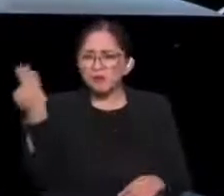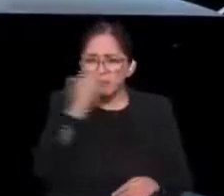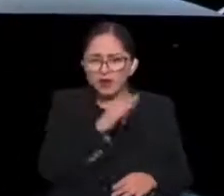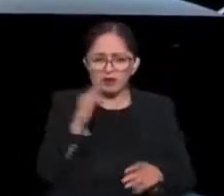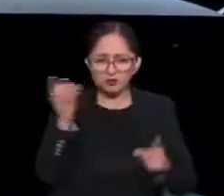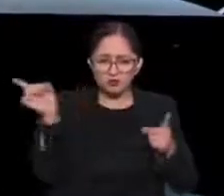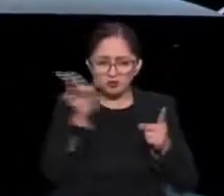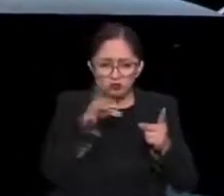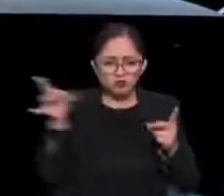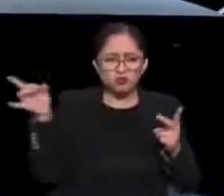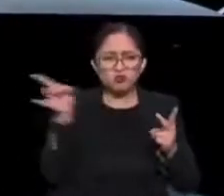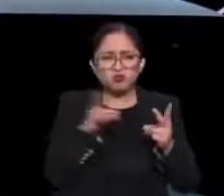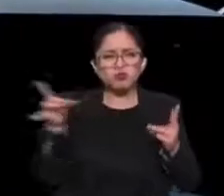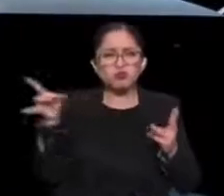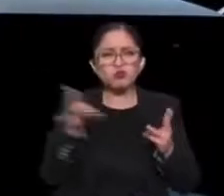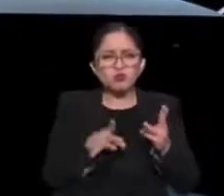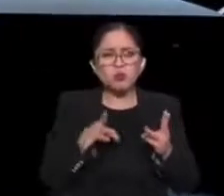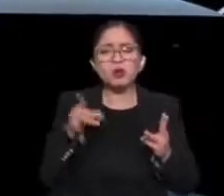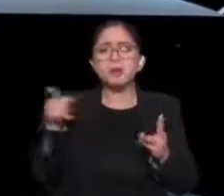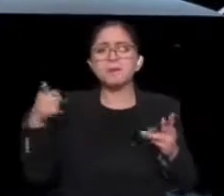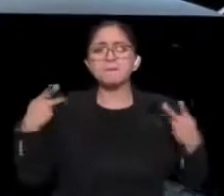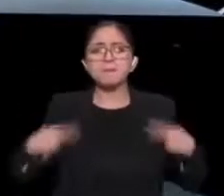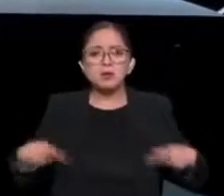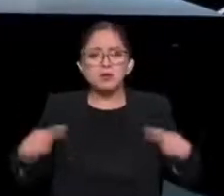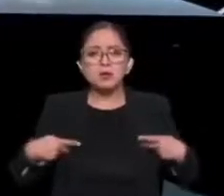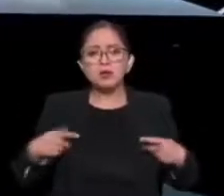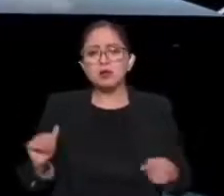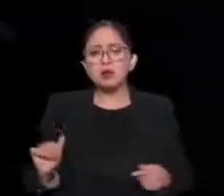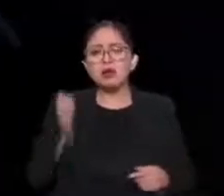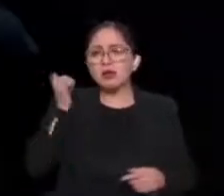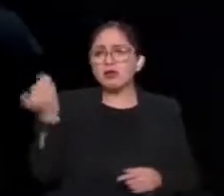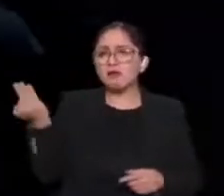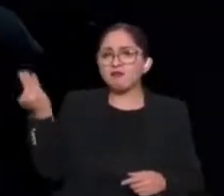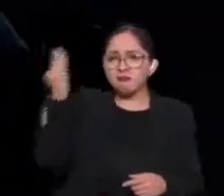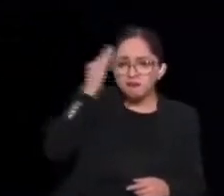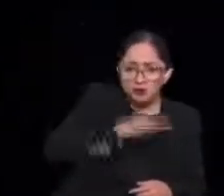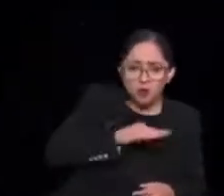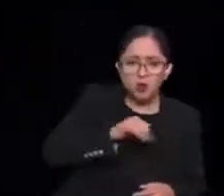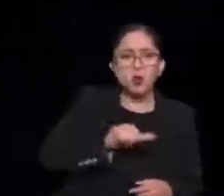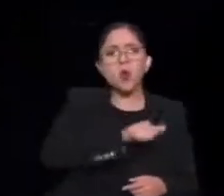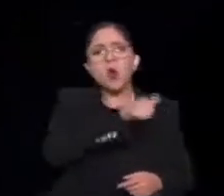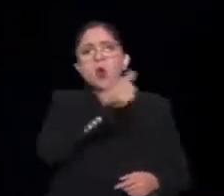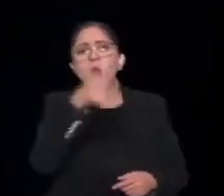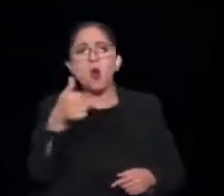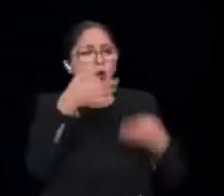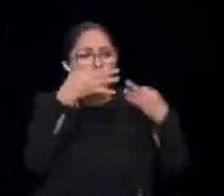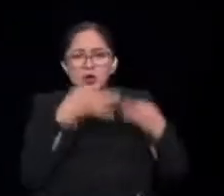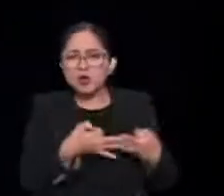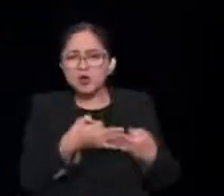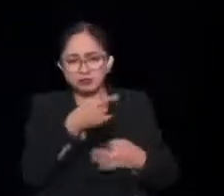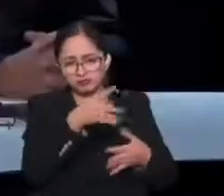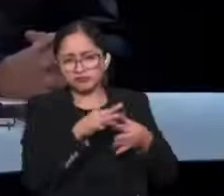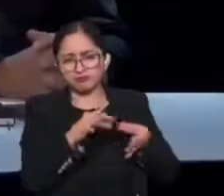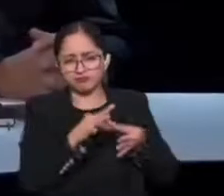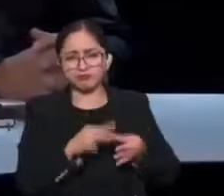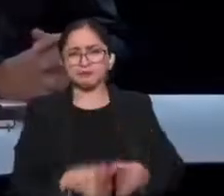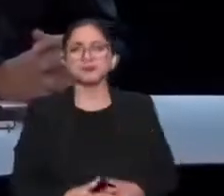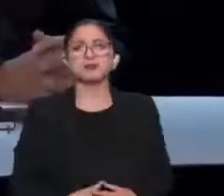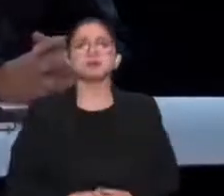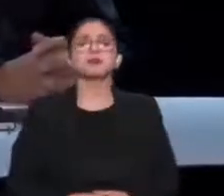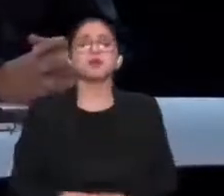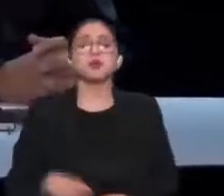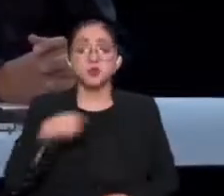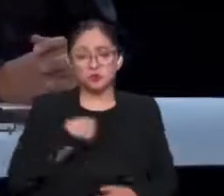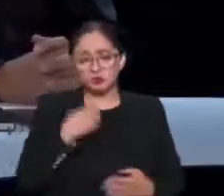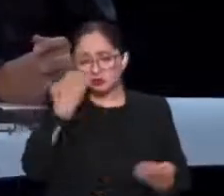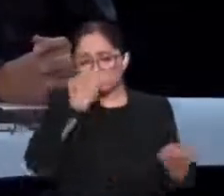temas fueron inflados de manera artificial? ¿Cuáles fueron más orgánicos? A ver, cuéntanos eso. Yo en las primeras 24 horas